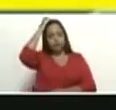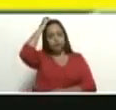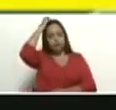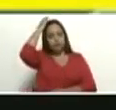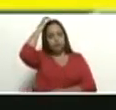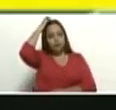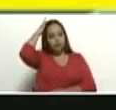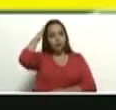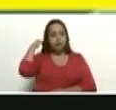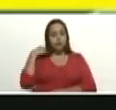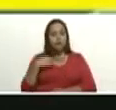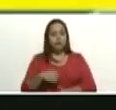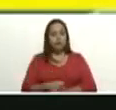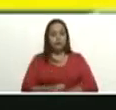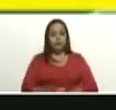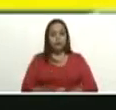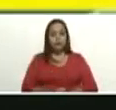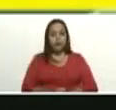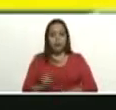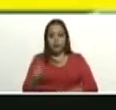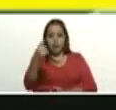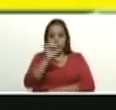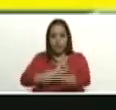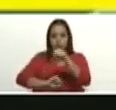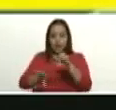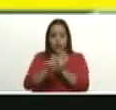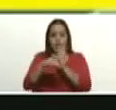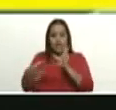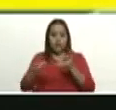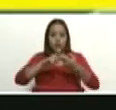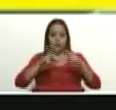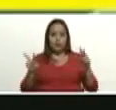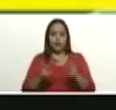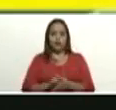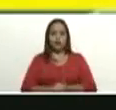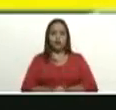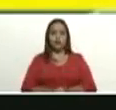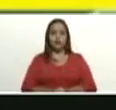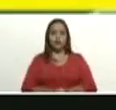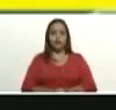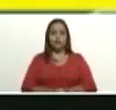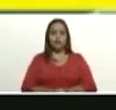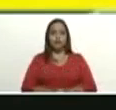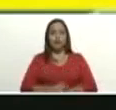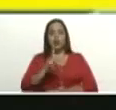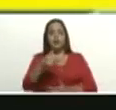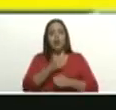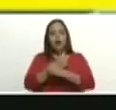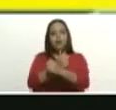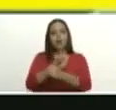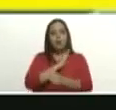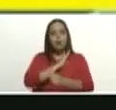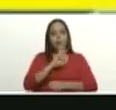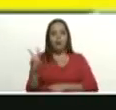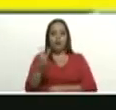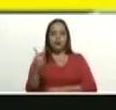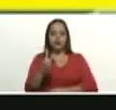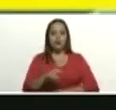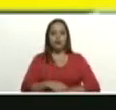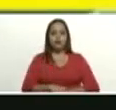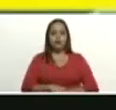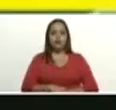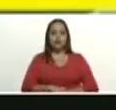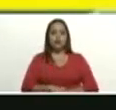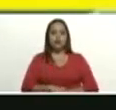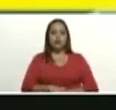En primer lugar, defendiendo el derecho a la paz y al amor por lo nuestro.